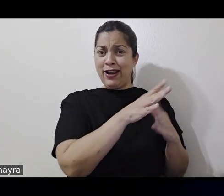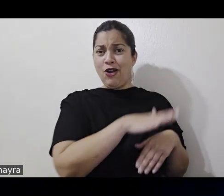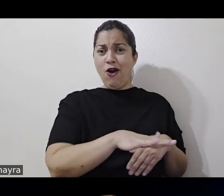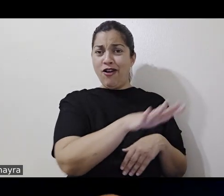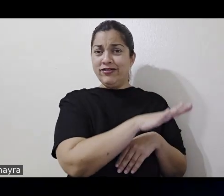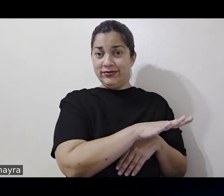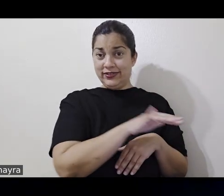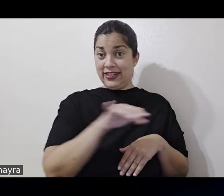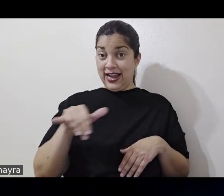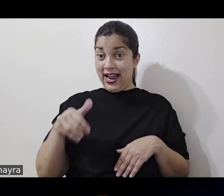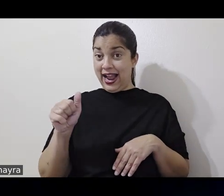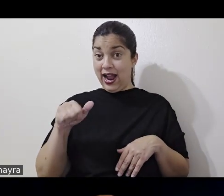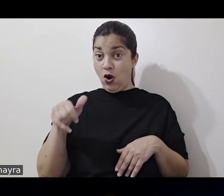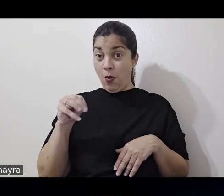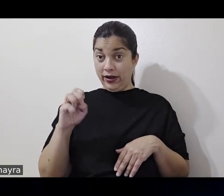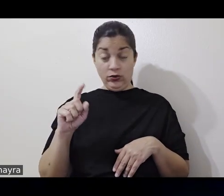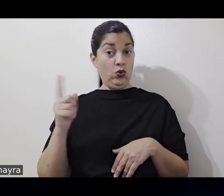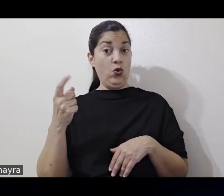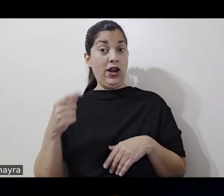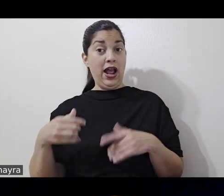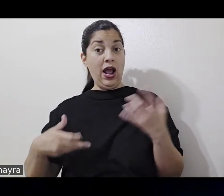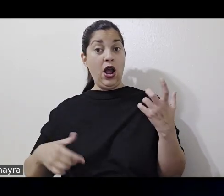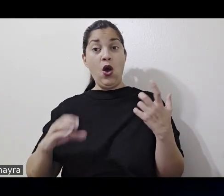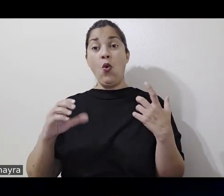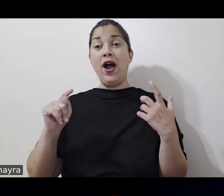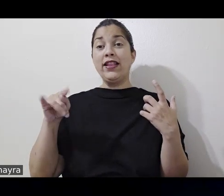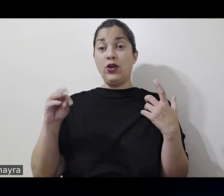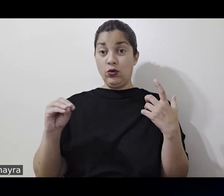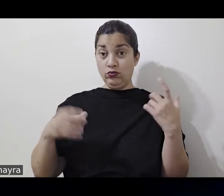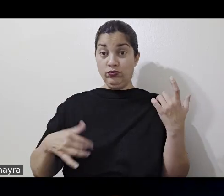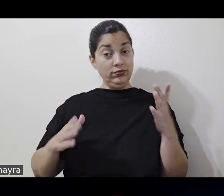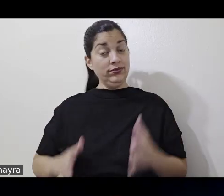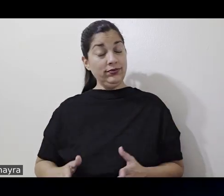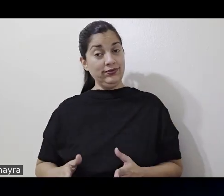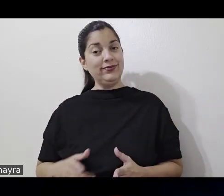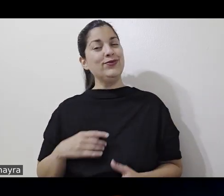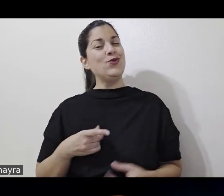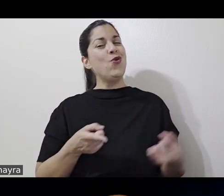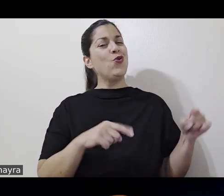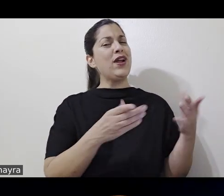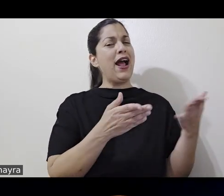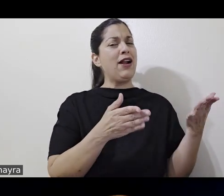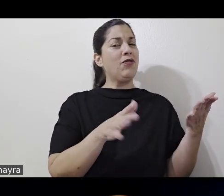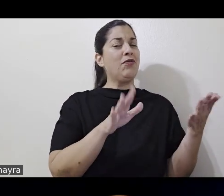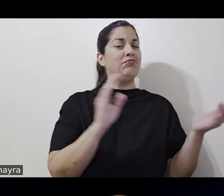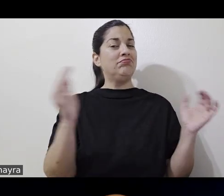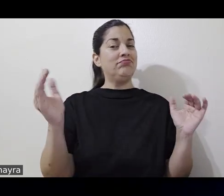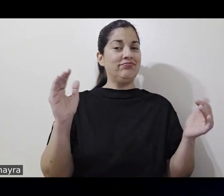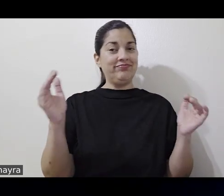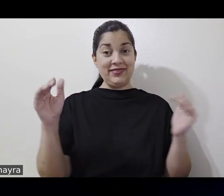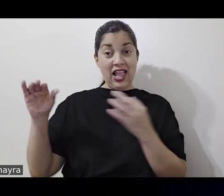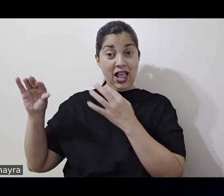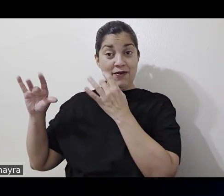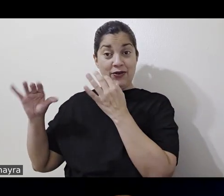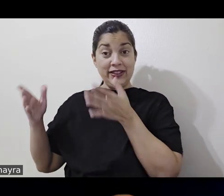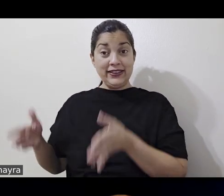Jajome, y va una cuatrista y le ocurre algo muy parecido a lo que pasó en el cuento de flautista de Hamelin. Y